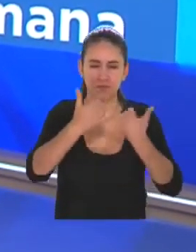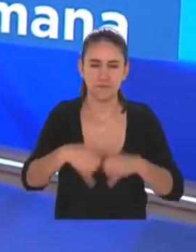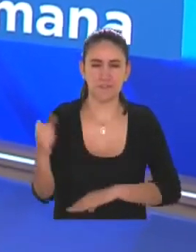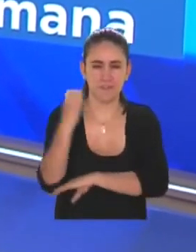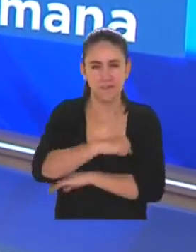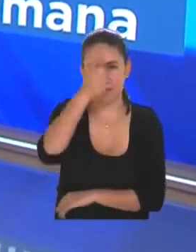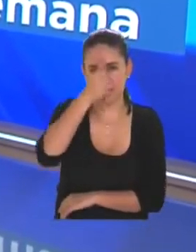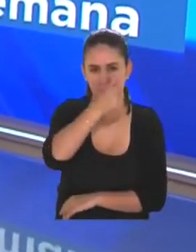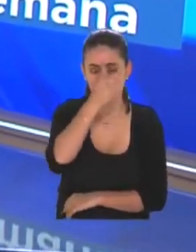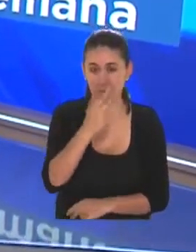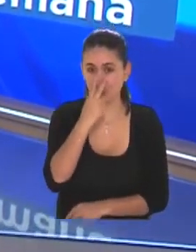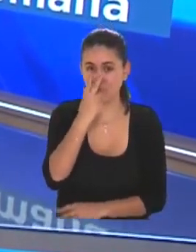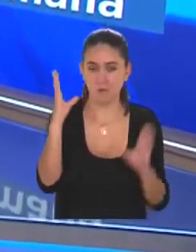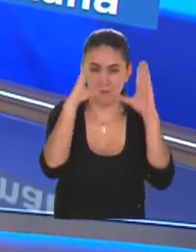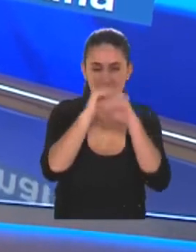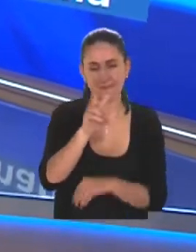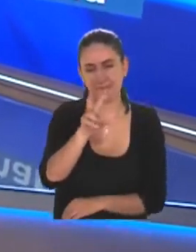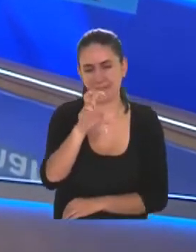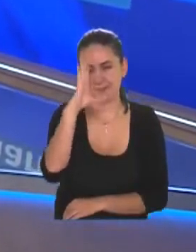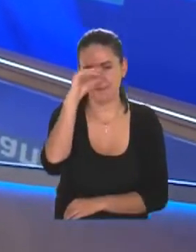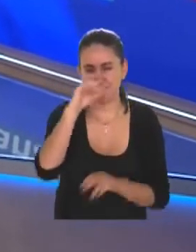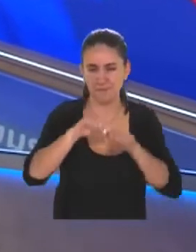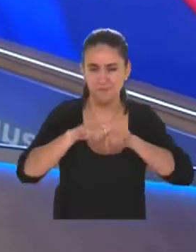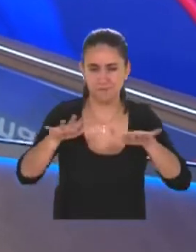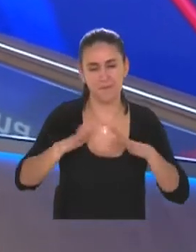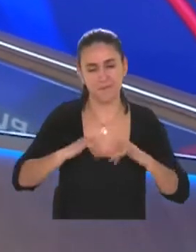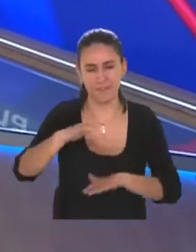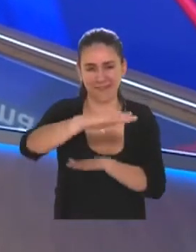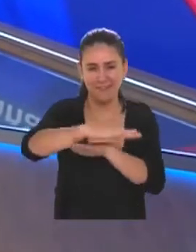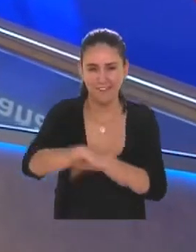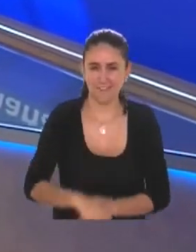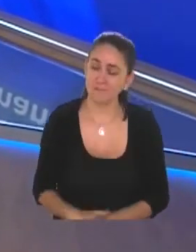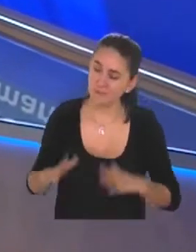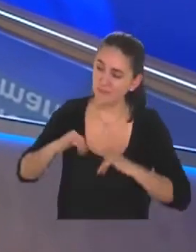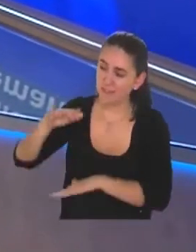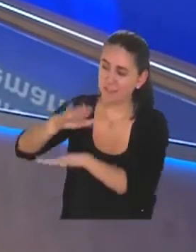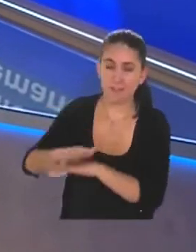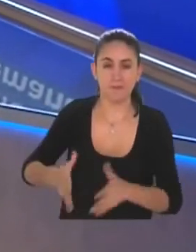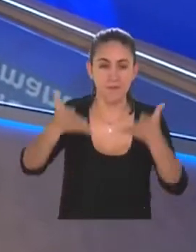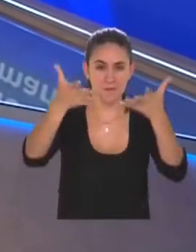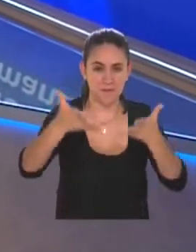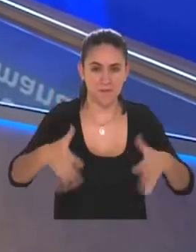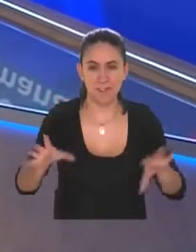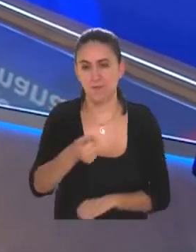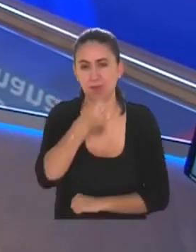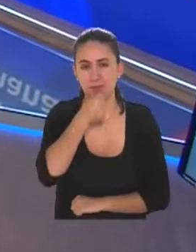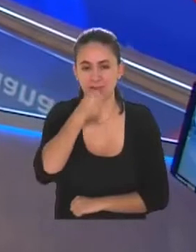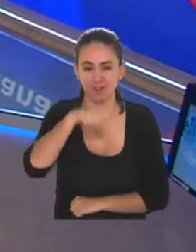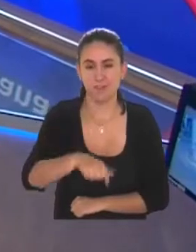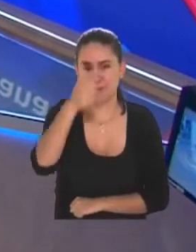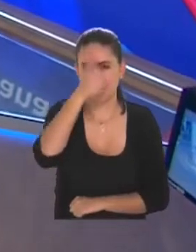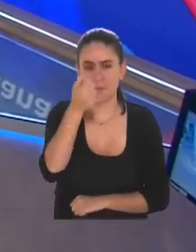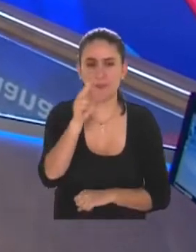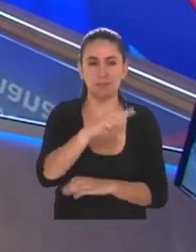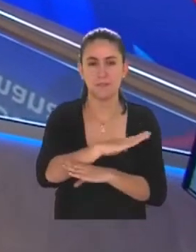los espero en nuestra emisión de las 7 de la noche. Feliz tarde para todos. Daniela, feliz tarde y hasta aquí también esta emisión de Noticias del Mediodía,